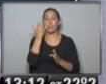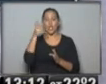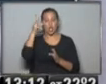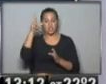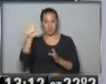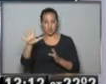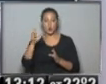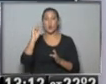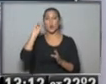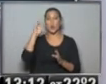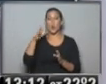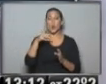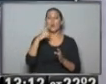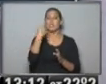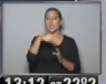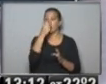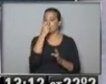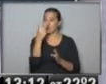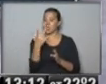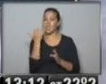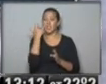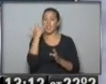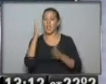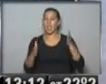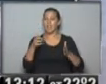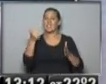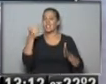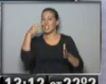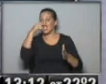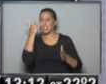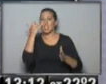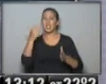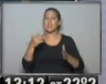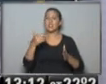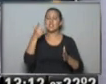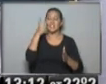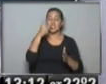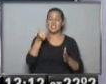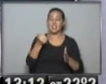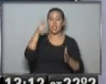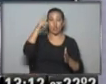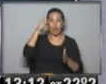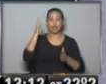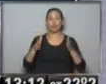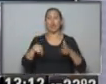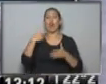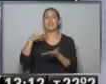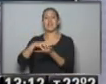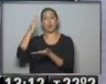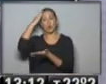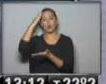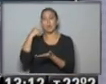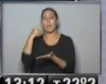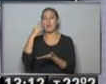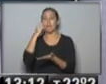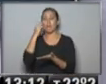en el 123 entre 67 y 68, en el Centro Cultural Mil Flores, en la calle 5 entre 63 y